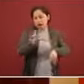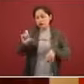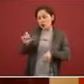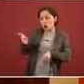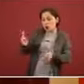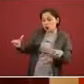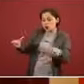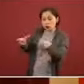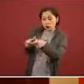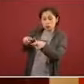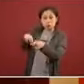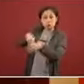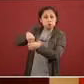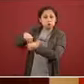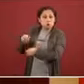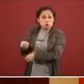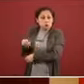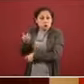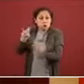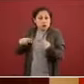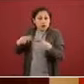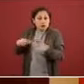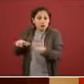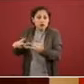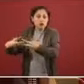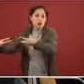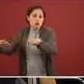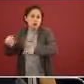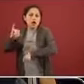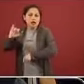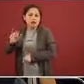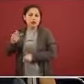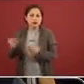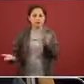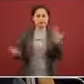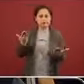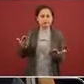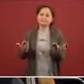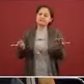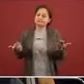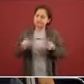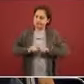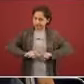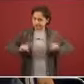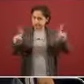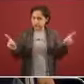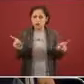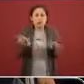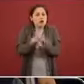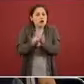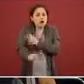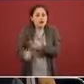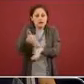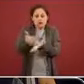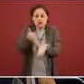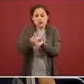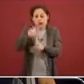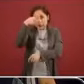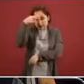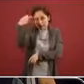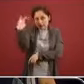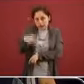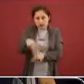equilibrada una ciudad con cerca de 9 millones de personas, como es la Ciudad de México, con alguna ciudad que tuviera, por